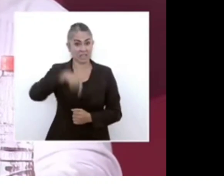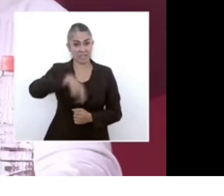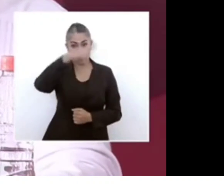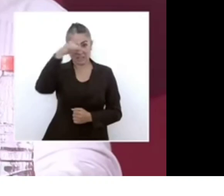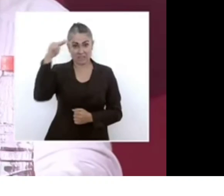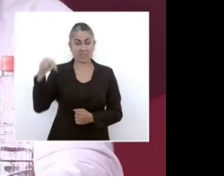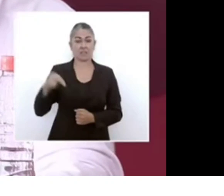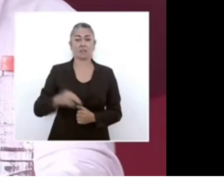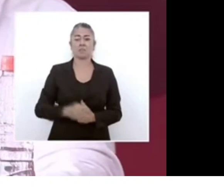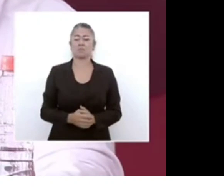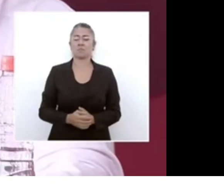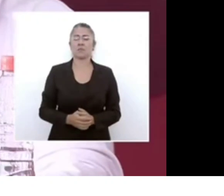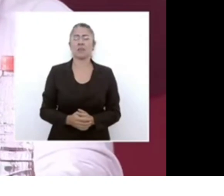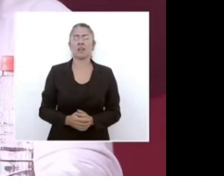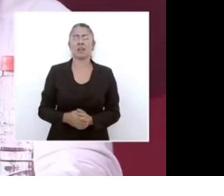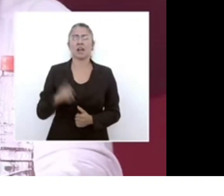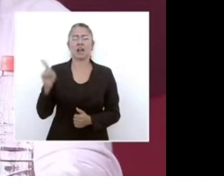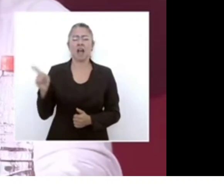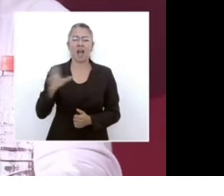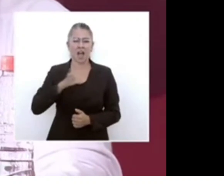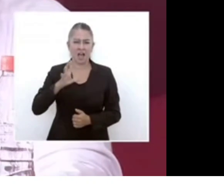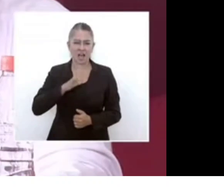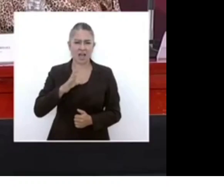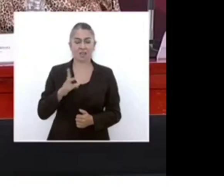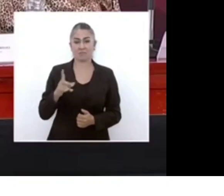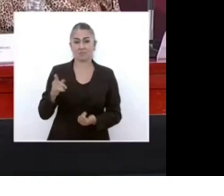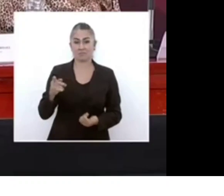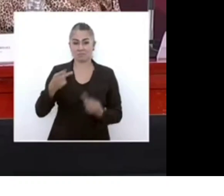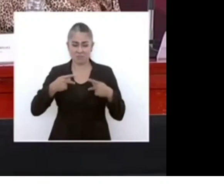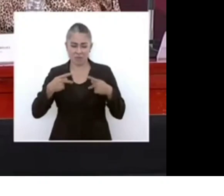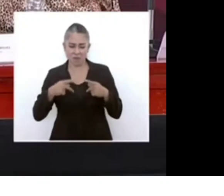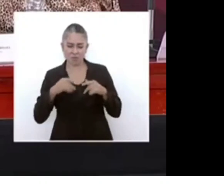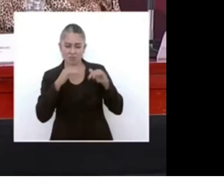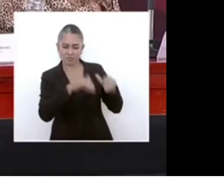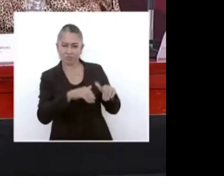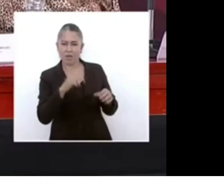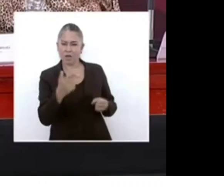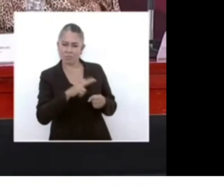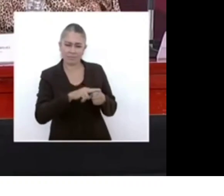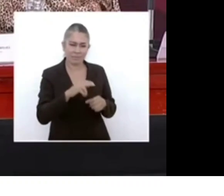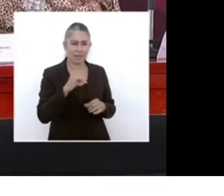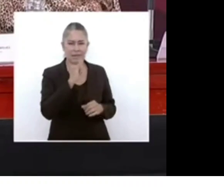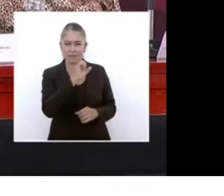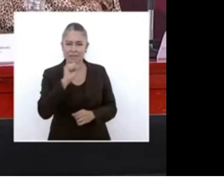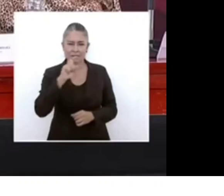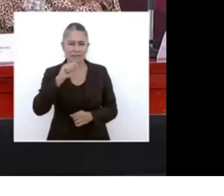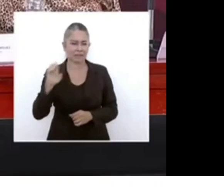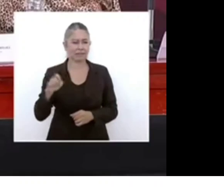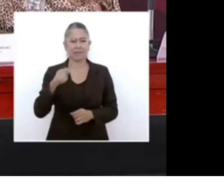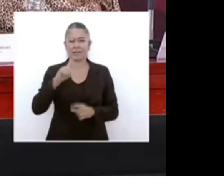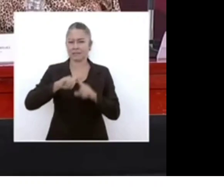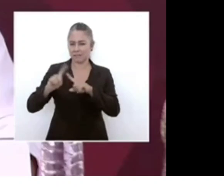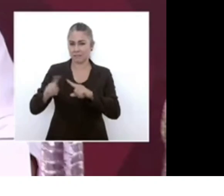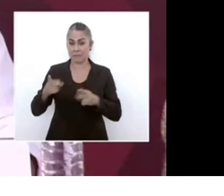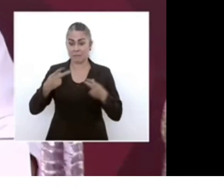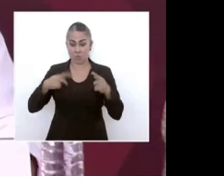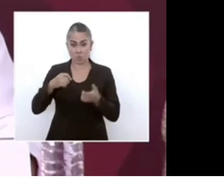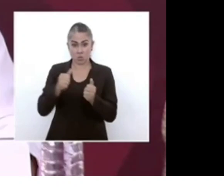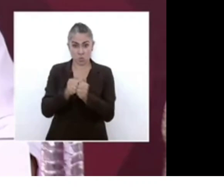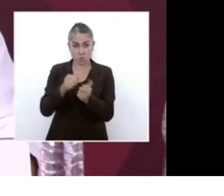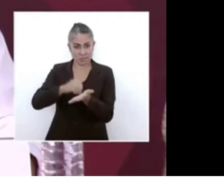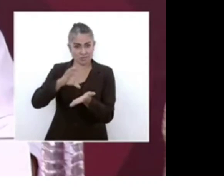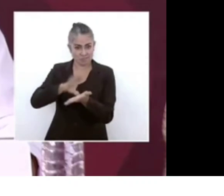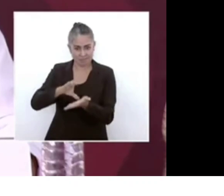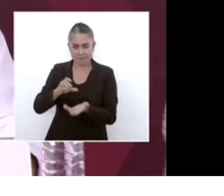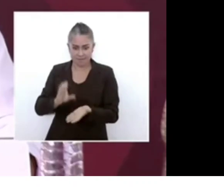10.549 derechohabientes reciben la pensión para el bienestar de las personas con discapacidad, que en el 2021 representa